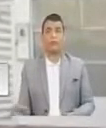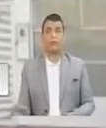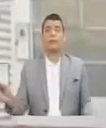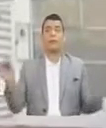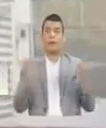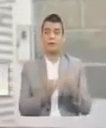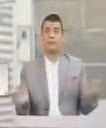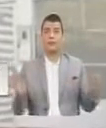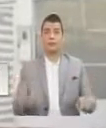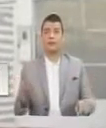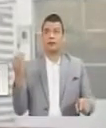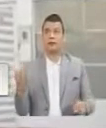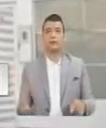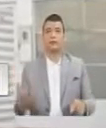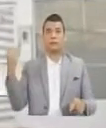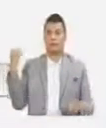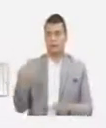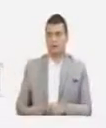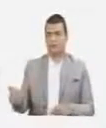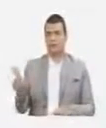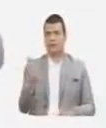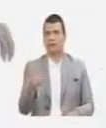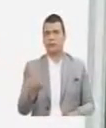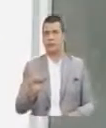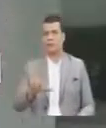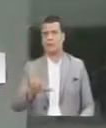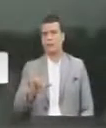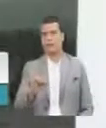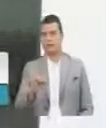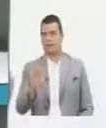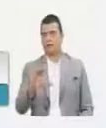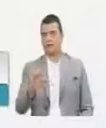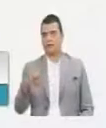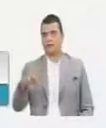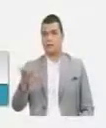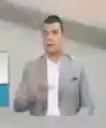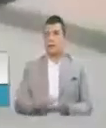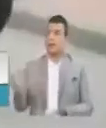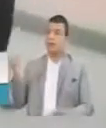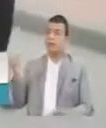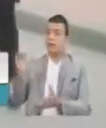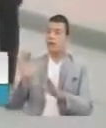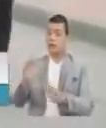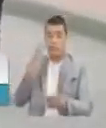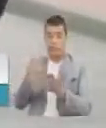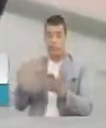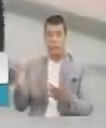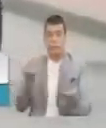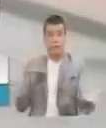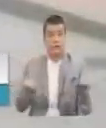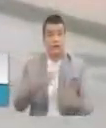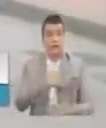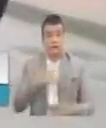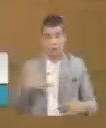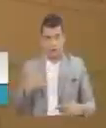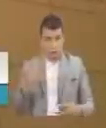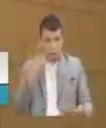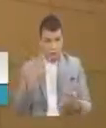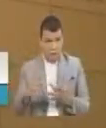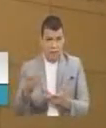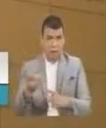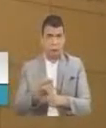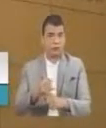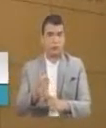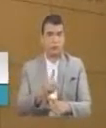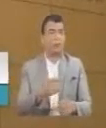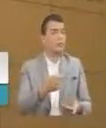Adicionalmente, tal como sucedió en el pasado con Salucop EPS, ha utilizado recursos de la salud en actividades distintas no relacionadas con la prestación de estos servicios.